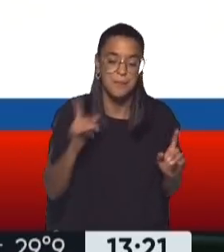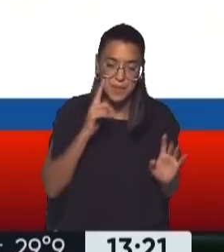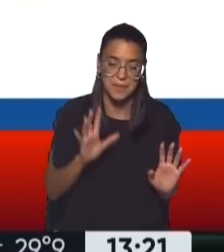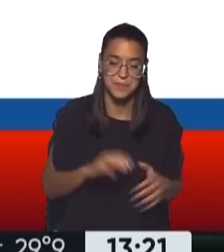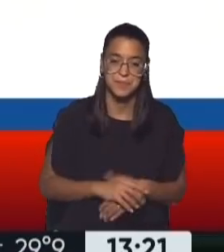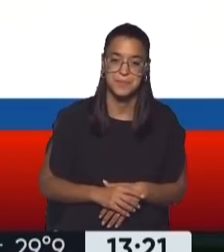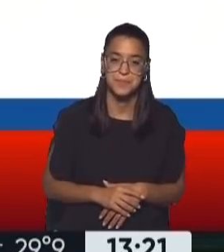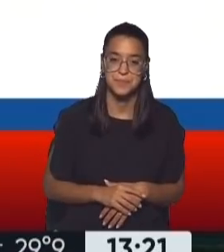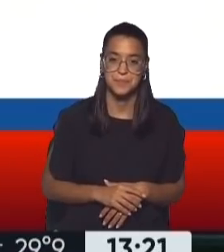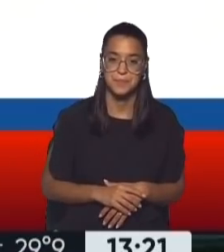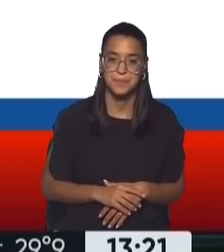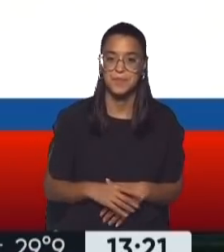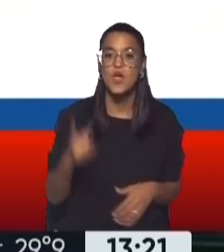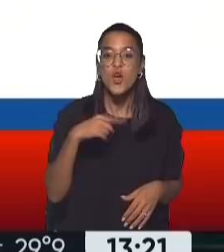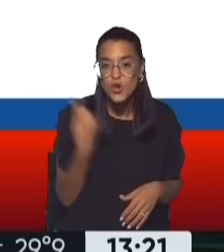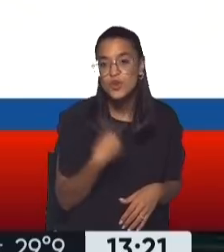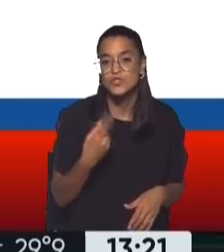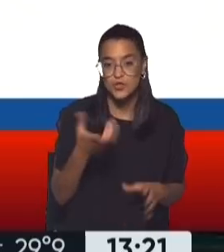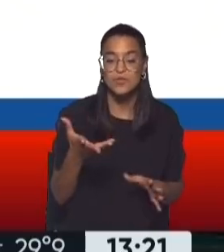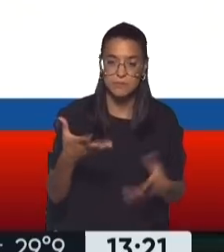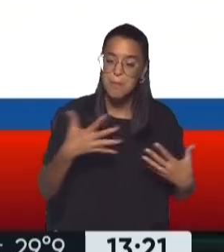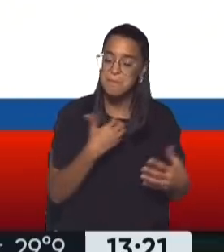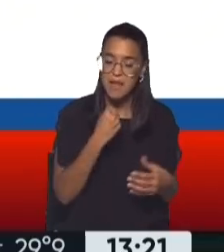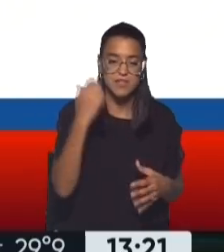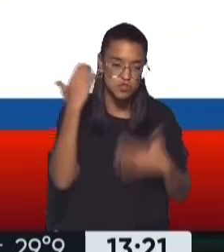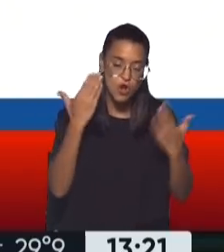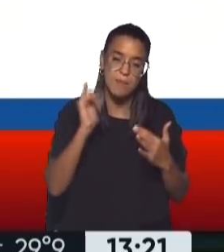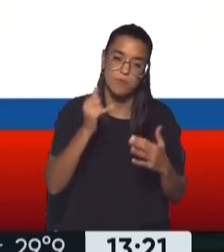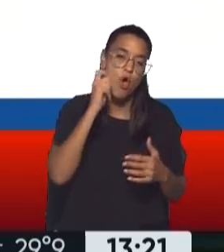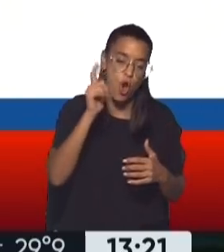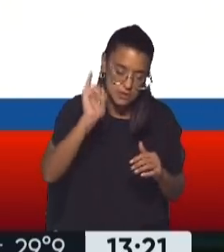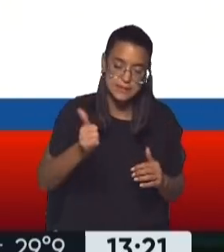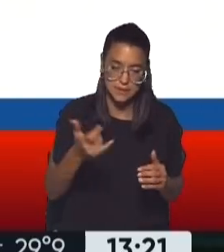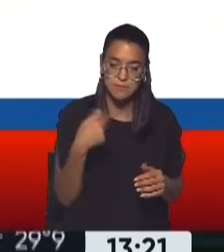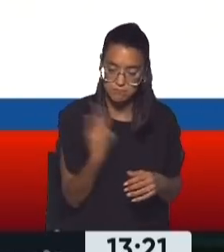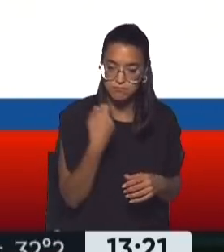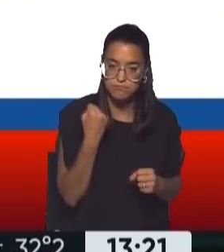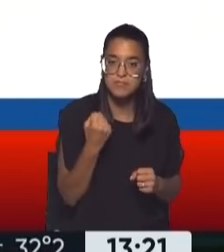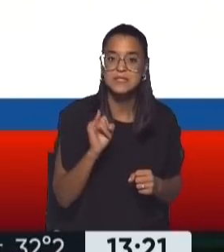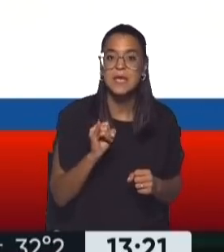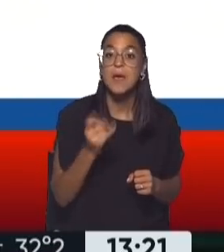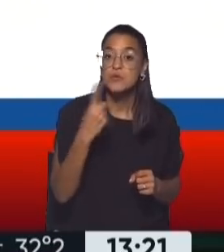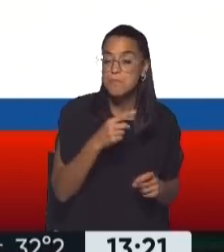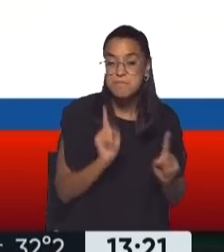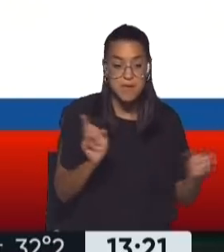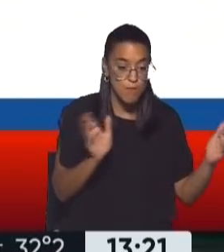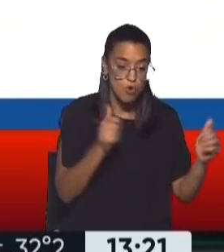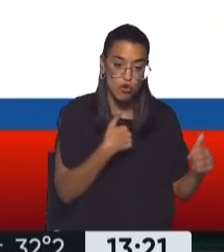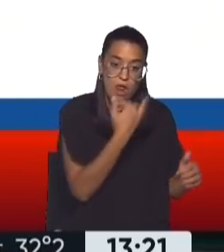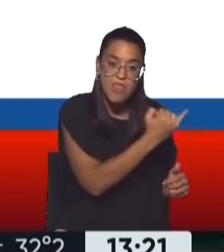Miren, nosotros vamos a hacer esa patria que soñamos. Vamos a hacerlo. Y como le digo a